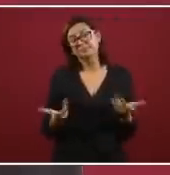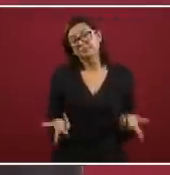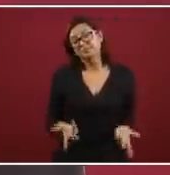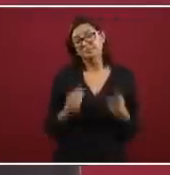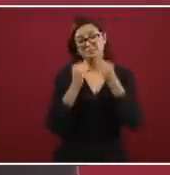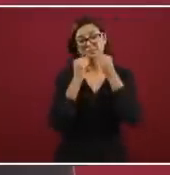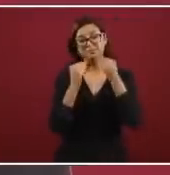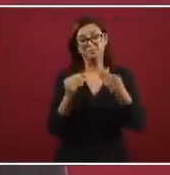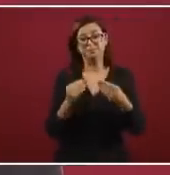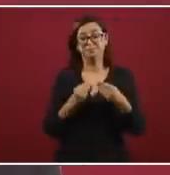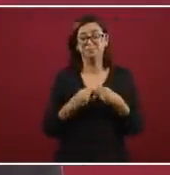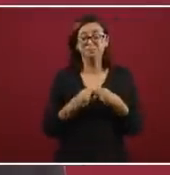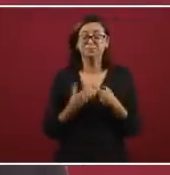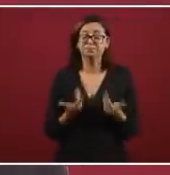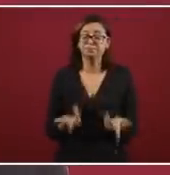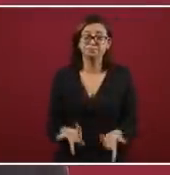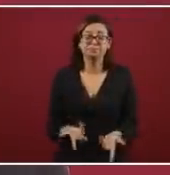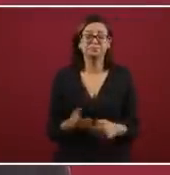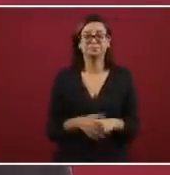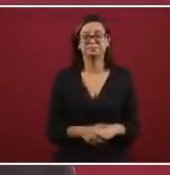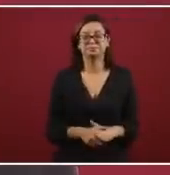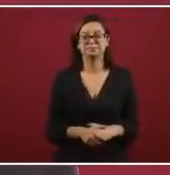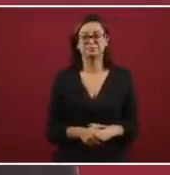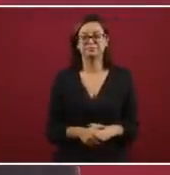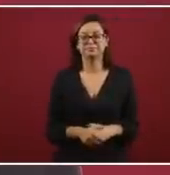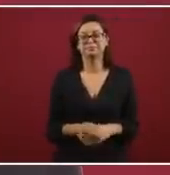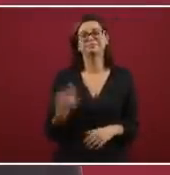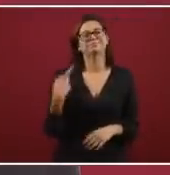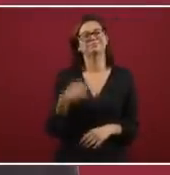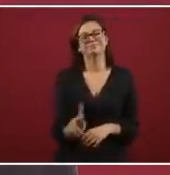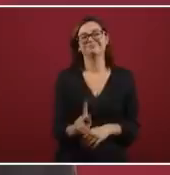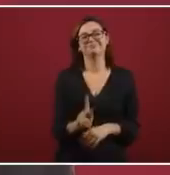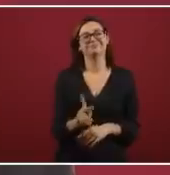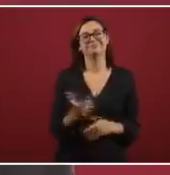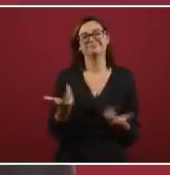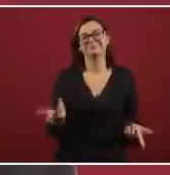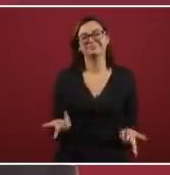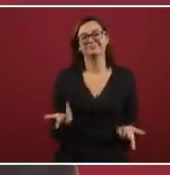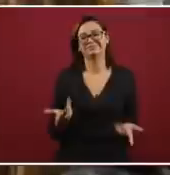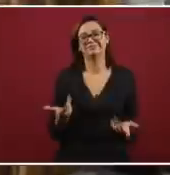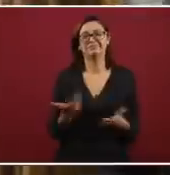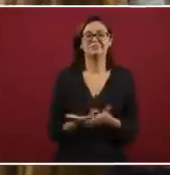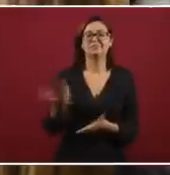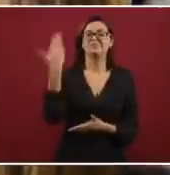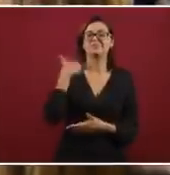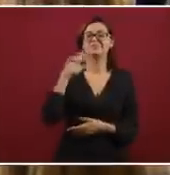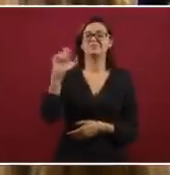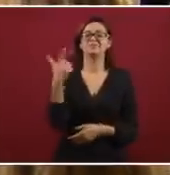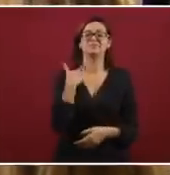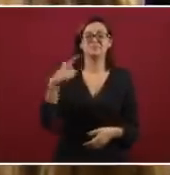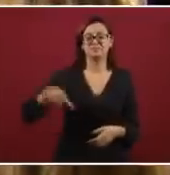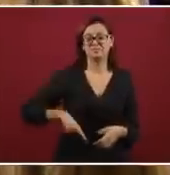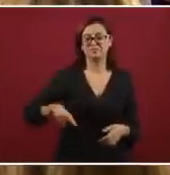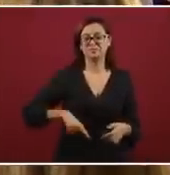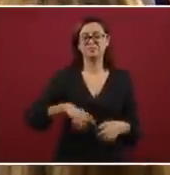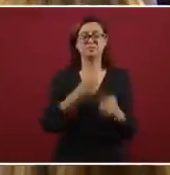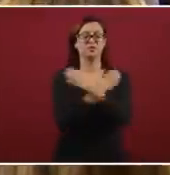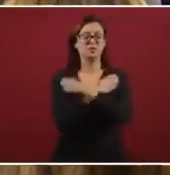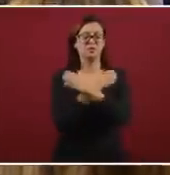fue una farsa, un engaño, lo de la llamada reforma educativa.